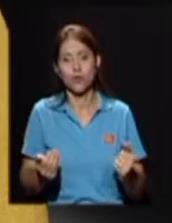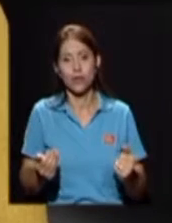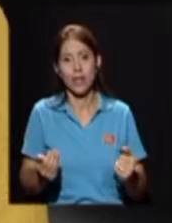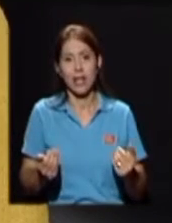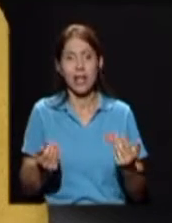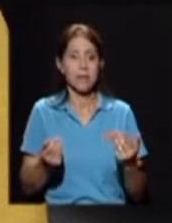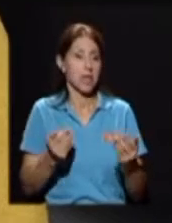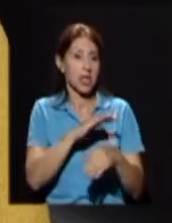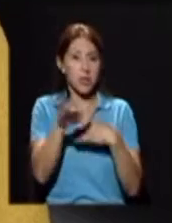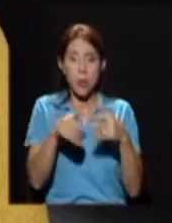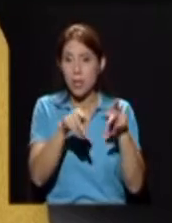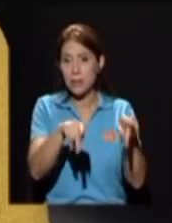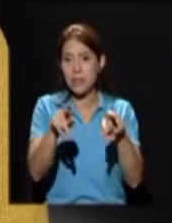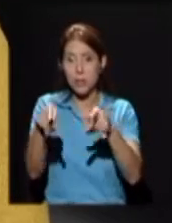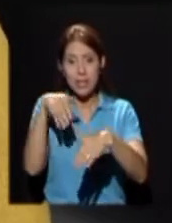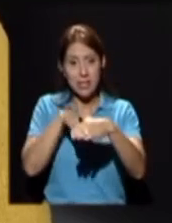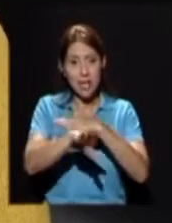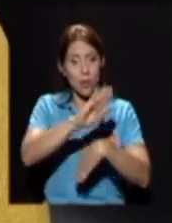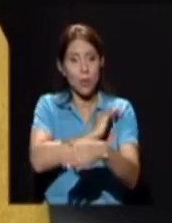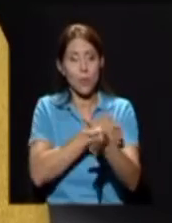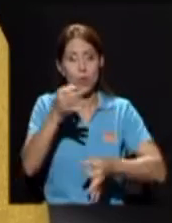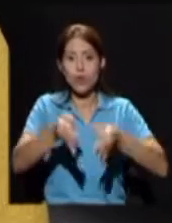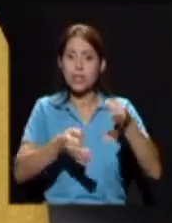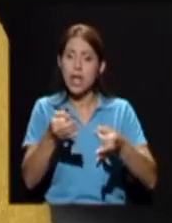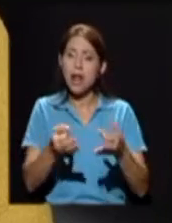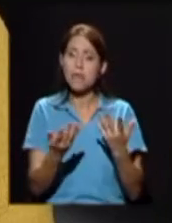público han reaccionado muy bien al informe.